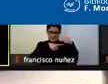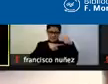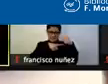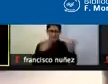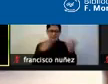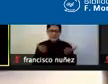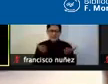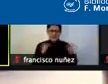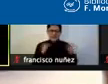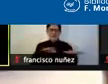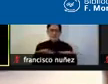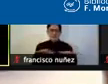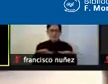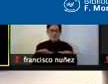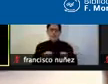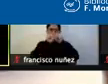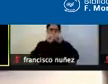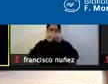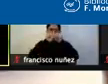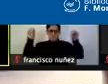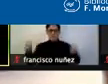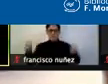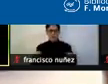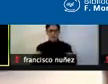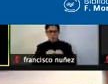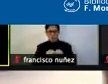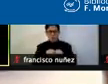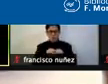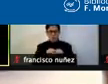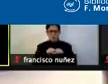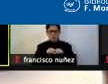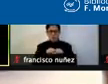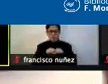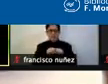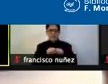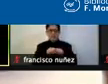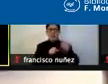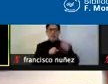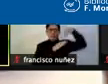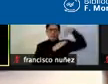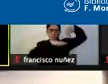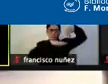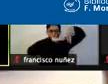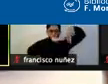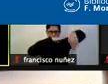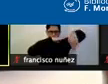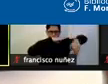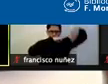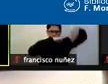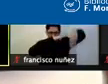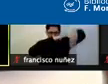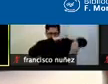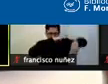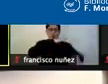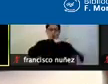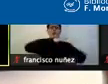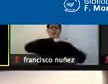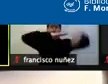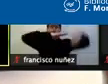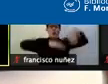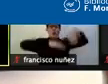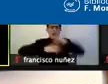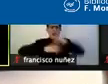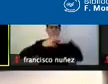de prospección de los fondos oceánicos y el subsuelo, del fondo hacia abajo. Muy